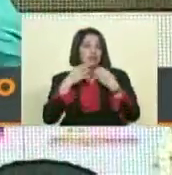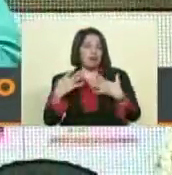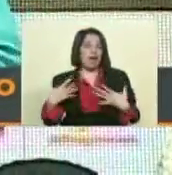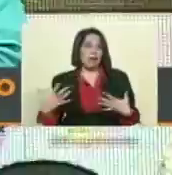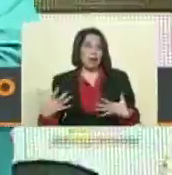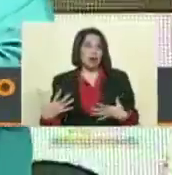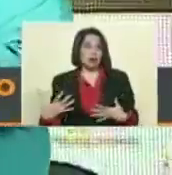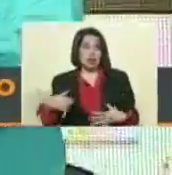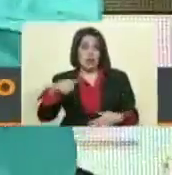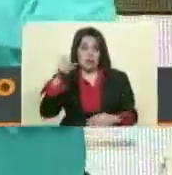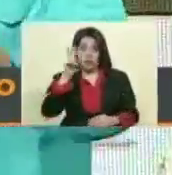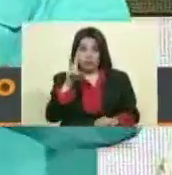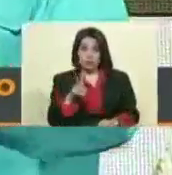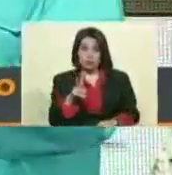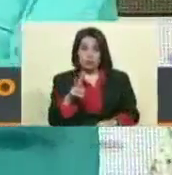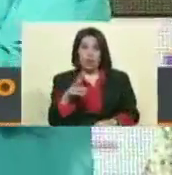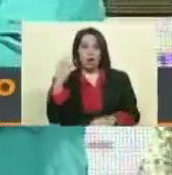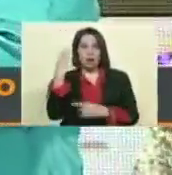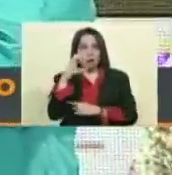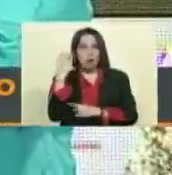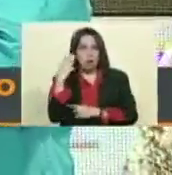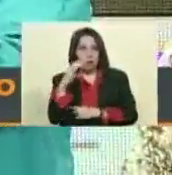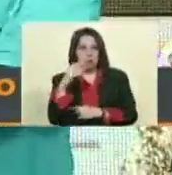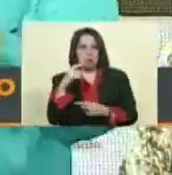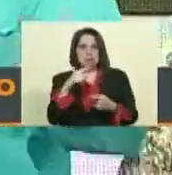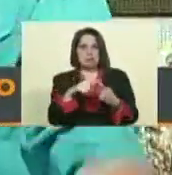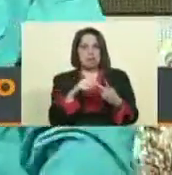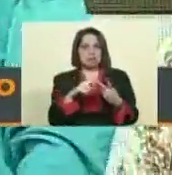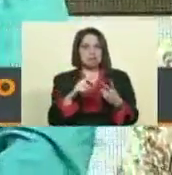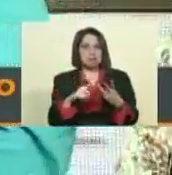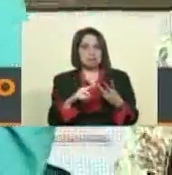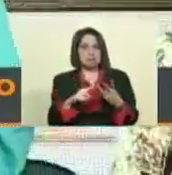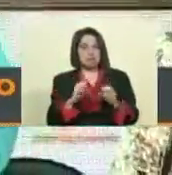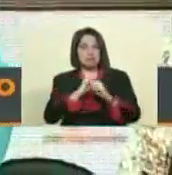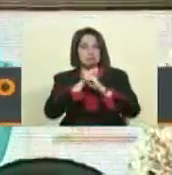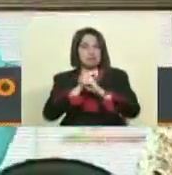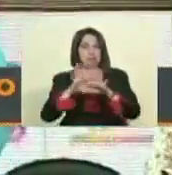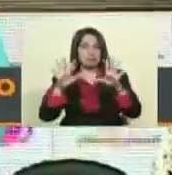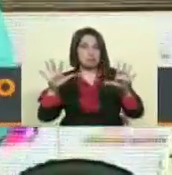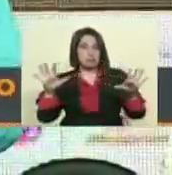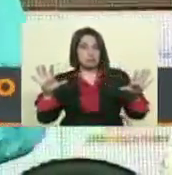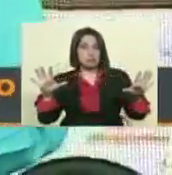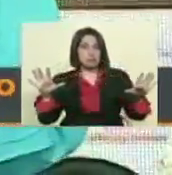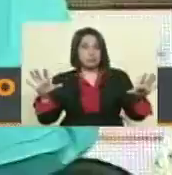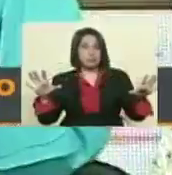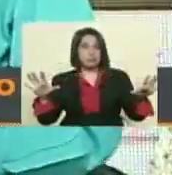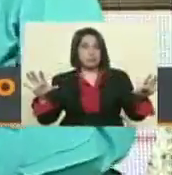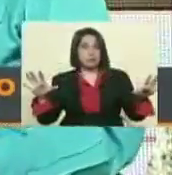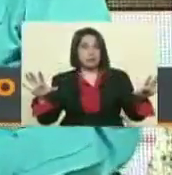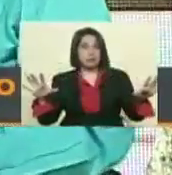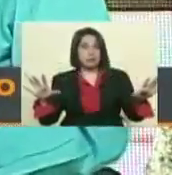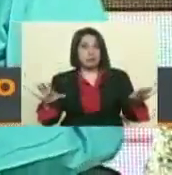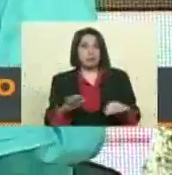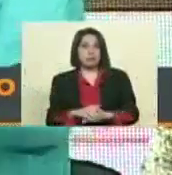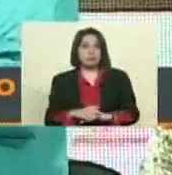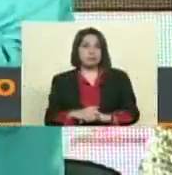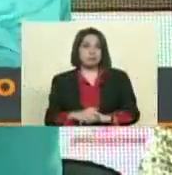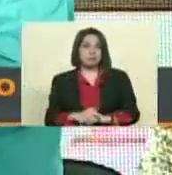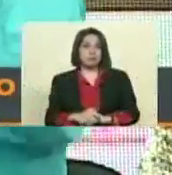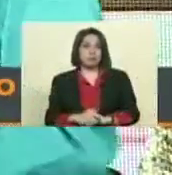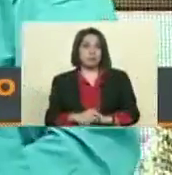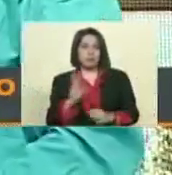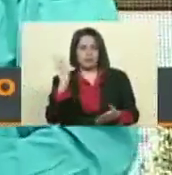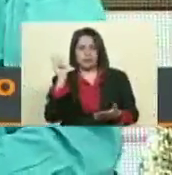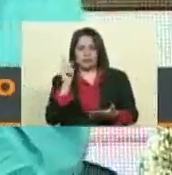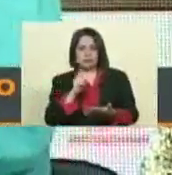en Venezuela, en Colombia, después se hicieron muy famosos en El Salvador. Bueno, los guaraguaos